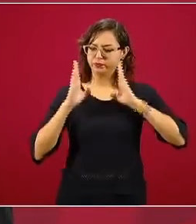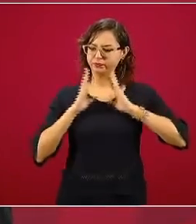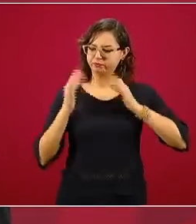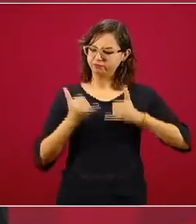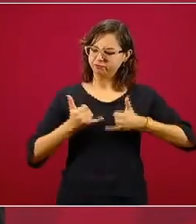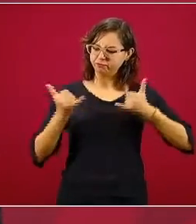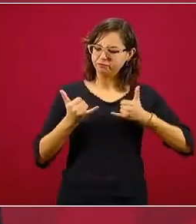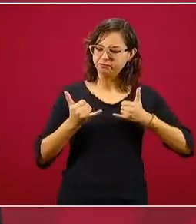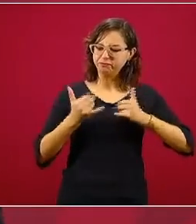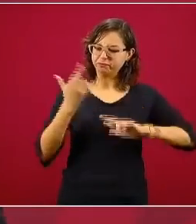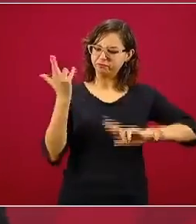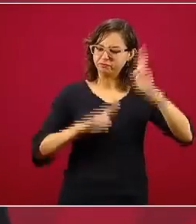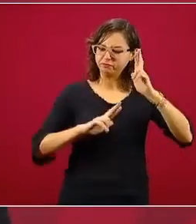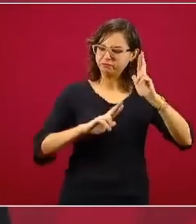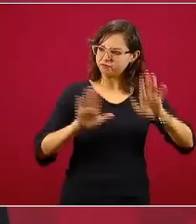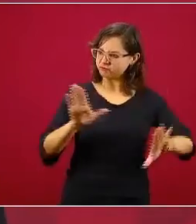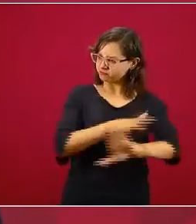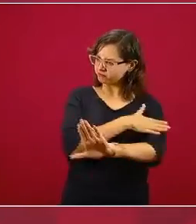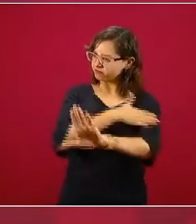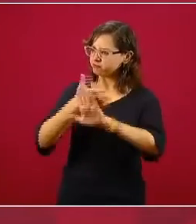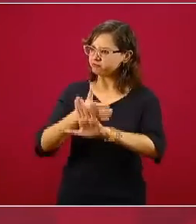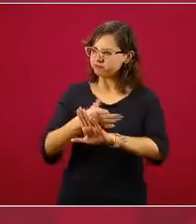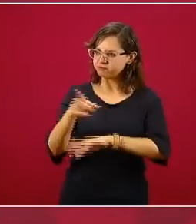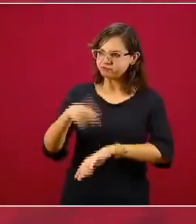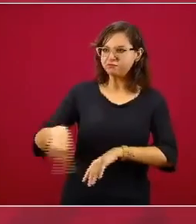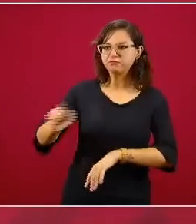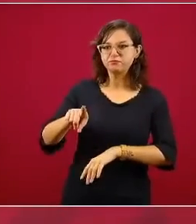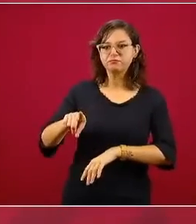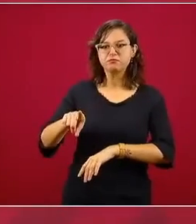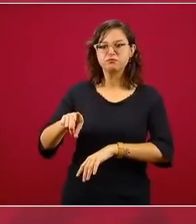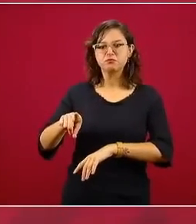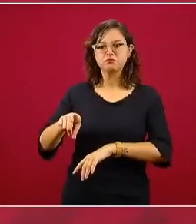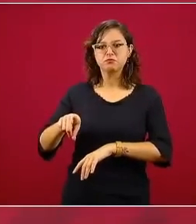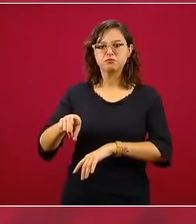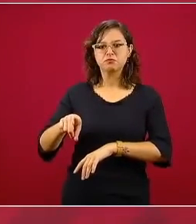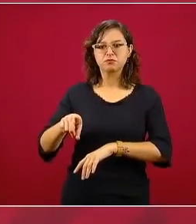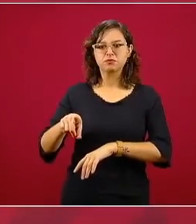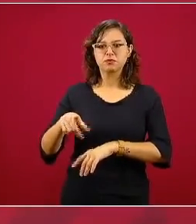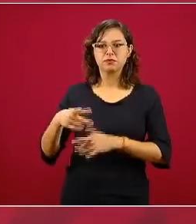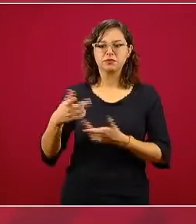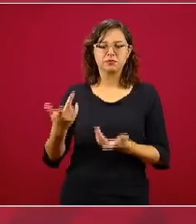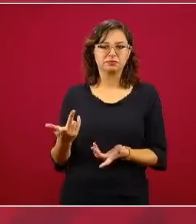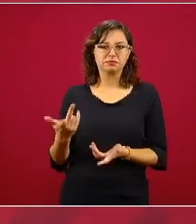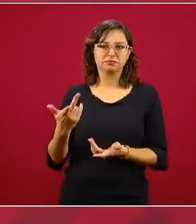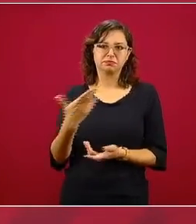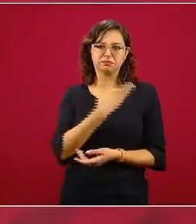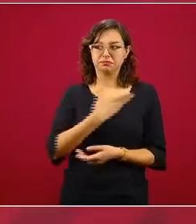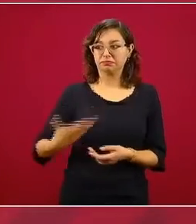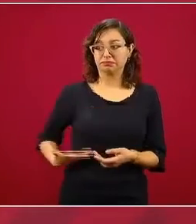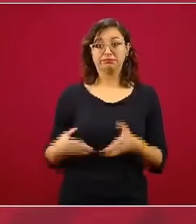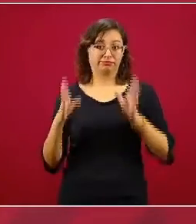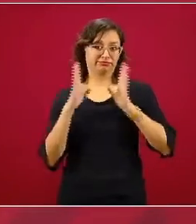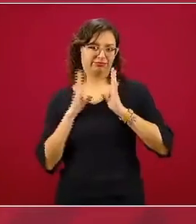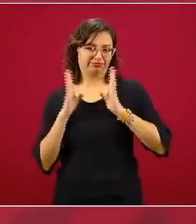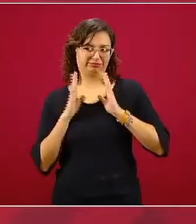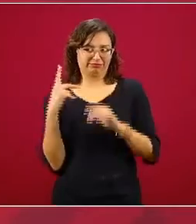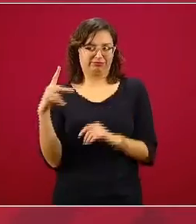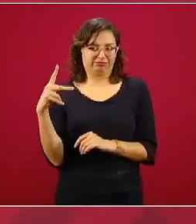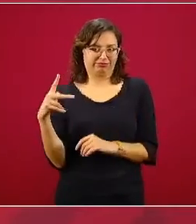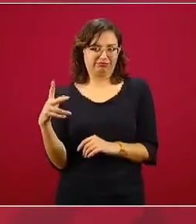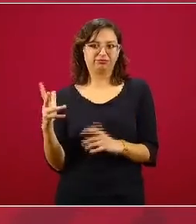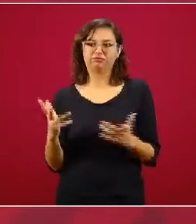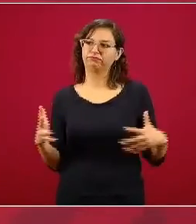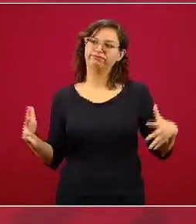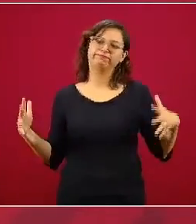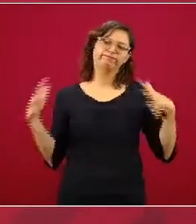Revolucionario para enfrentar el ejército constitucionalista porque lucha por